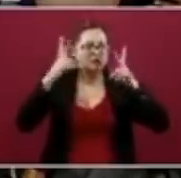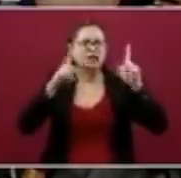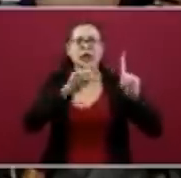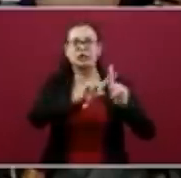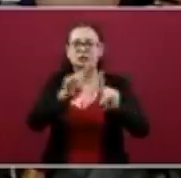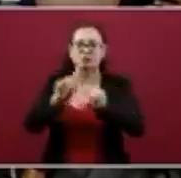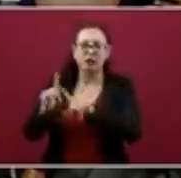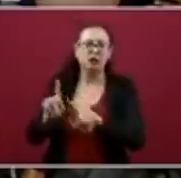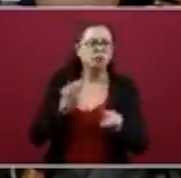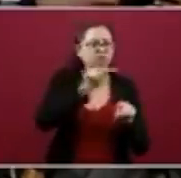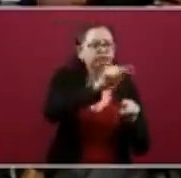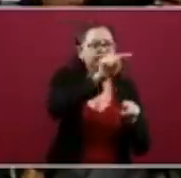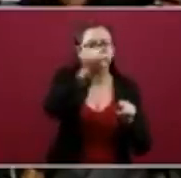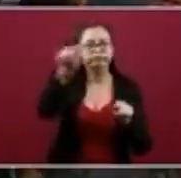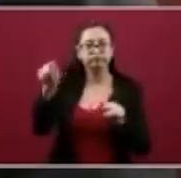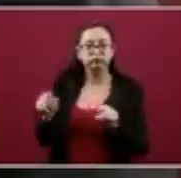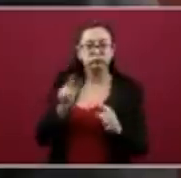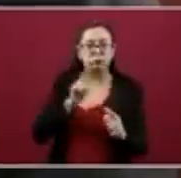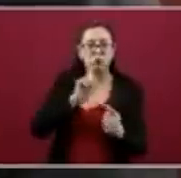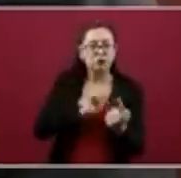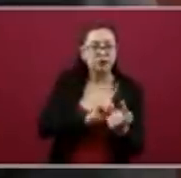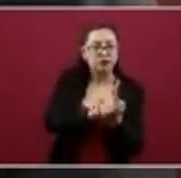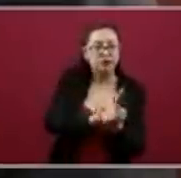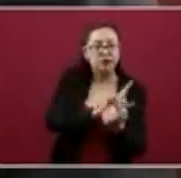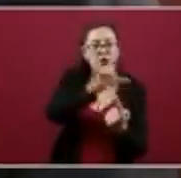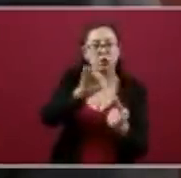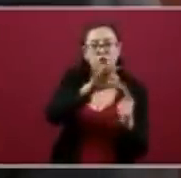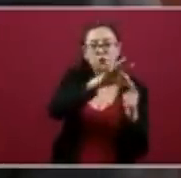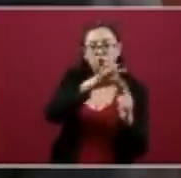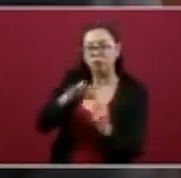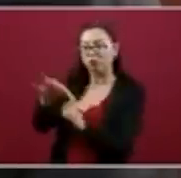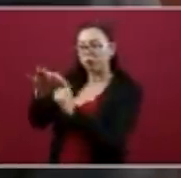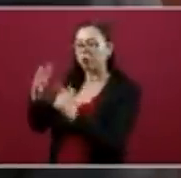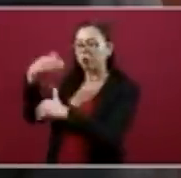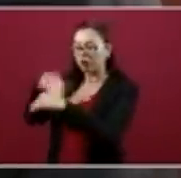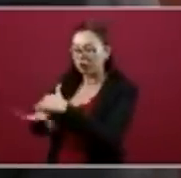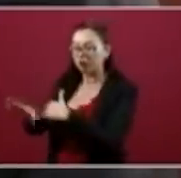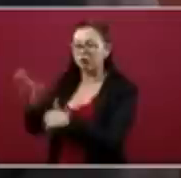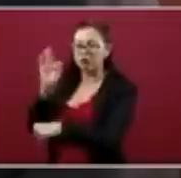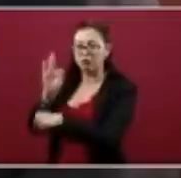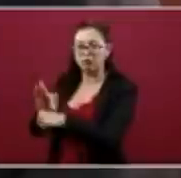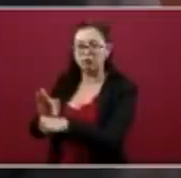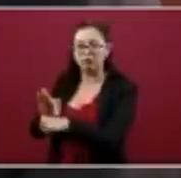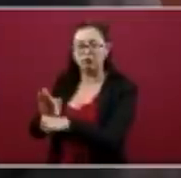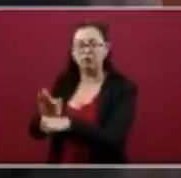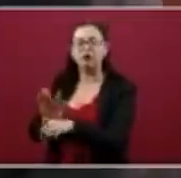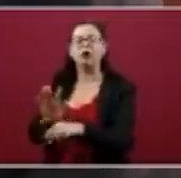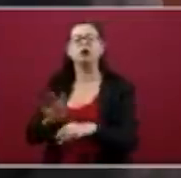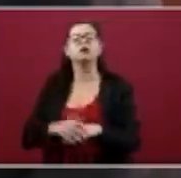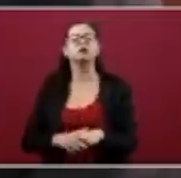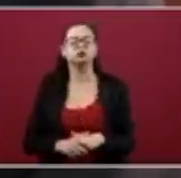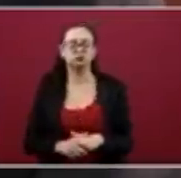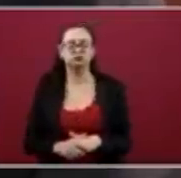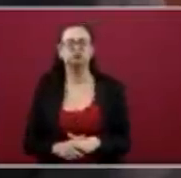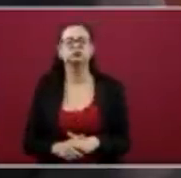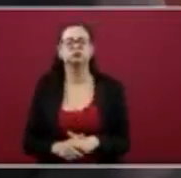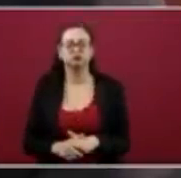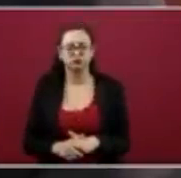ahí canalizarlas a los refugios. Sí, pero hay criterios de otro tipo.